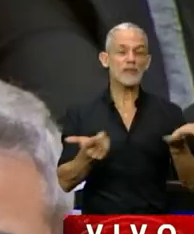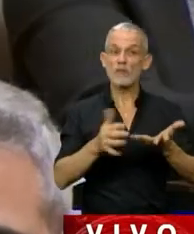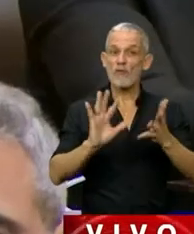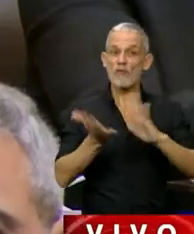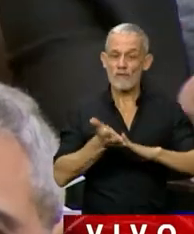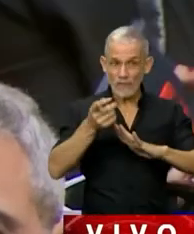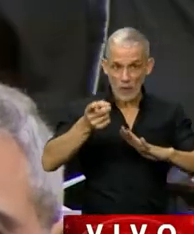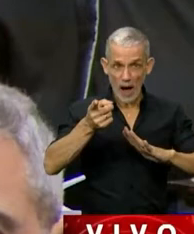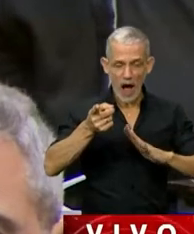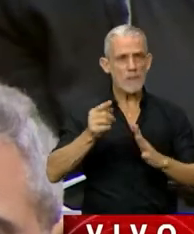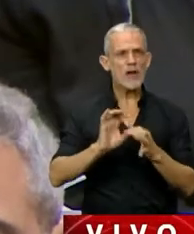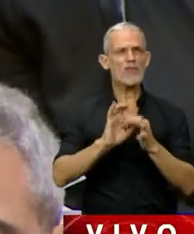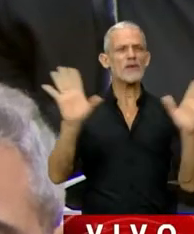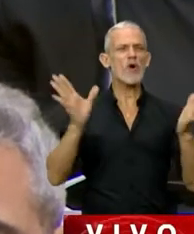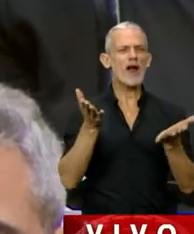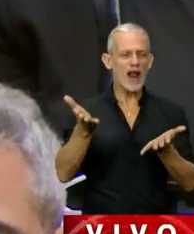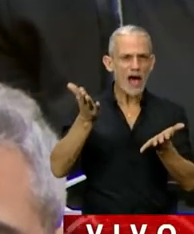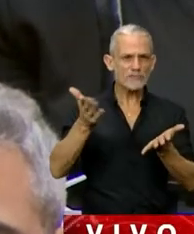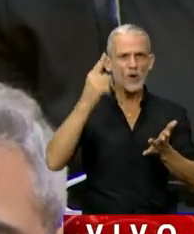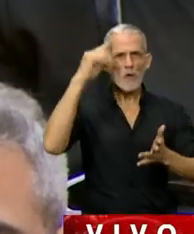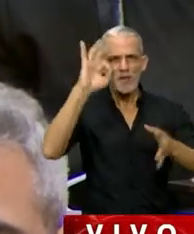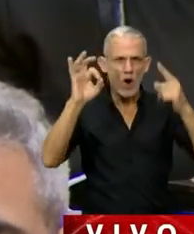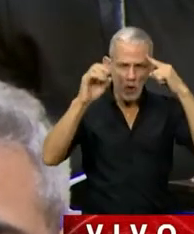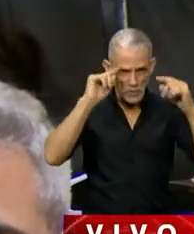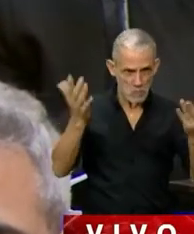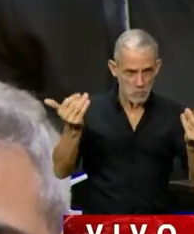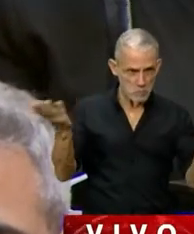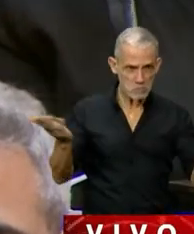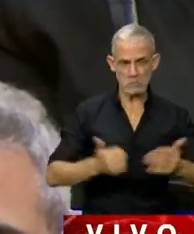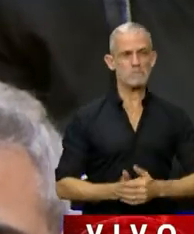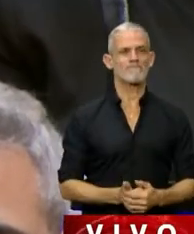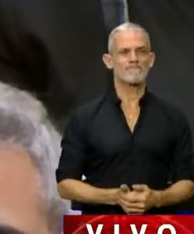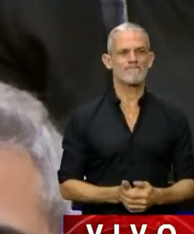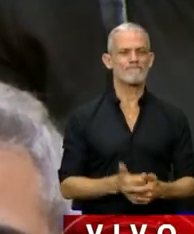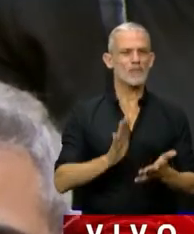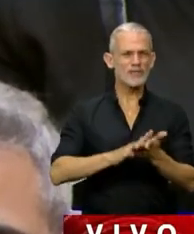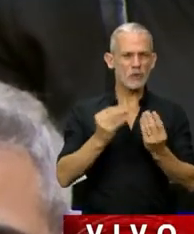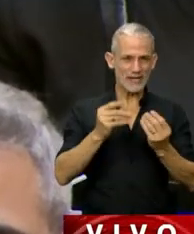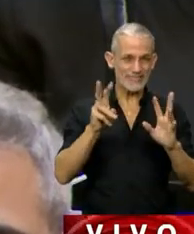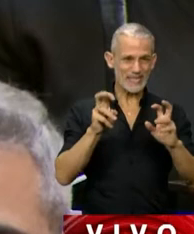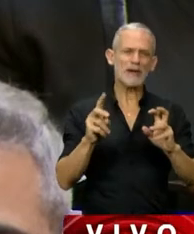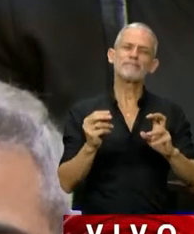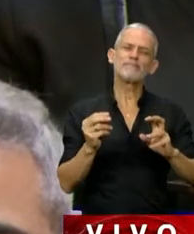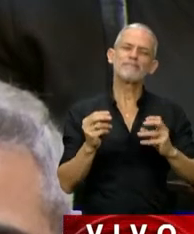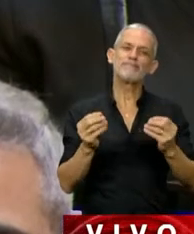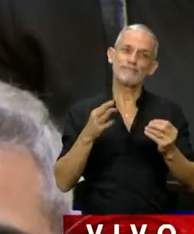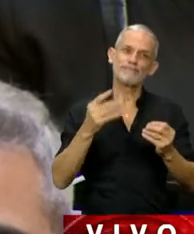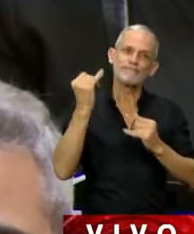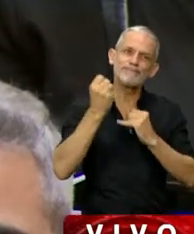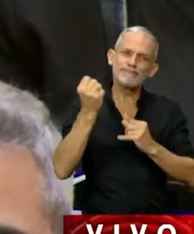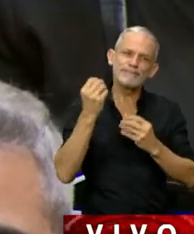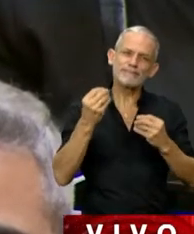manera democrática, plantear nuestras opiniones. Con respecto a eso quiero decir y